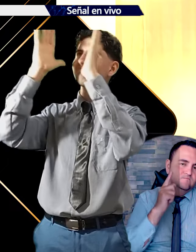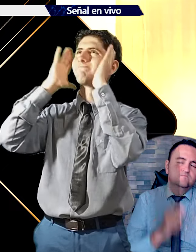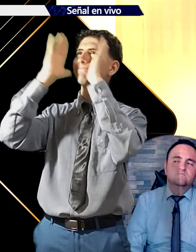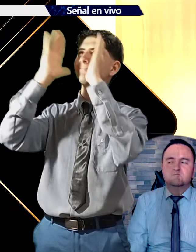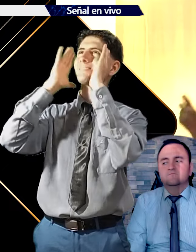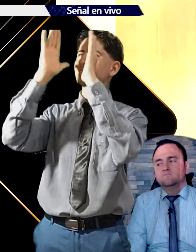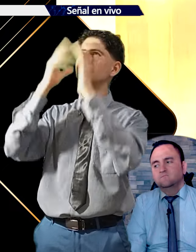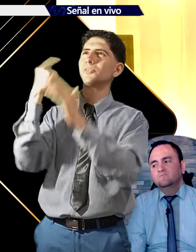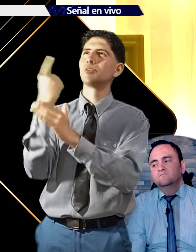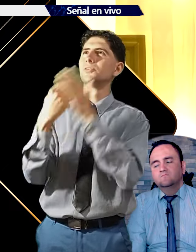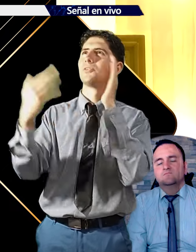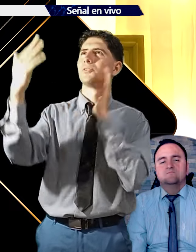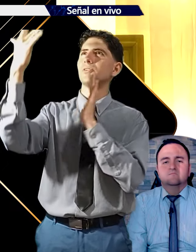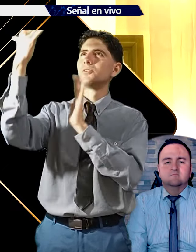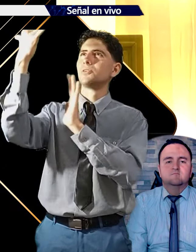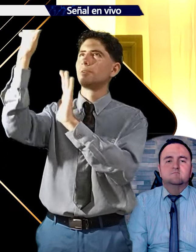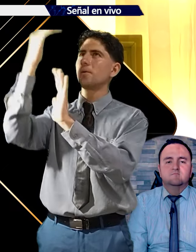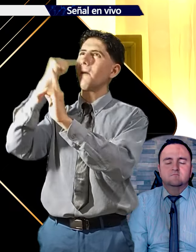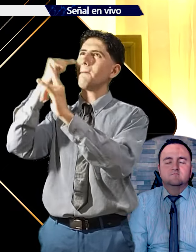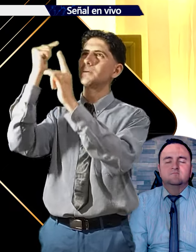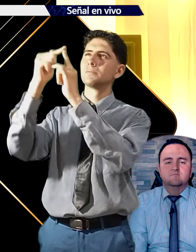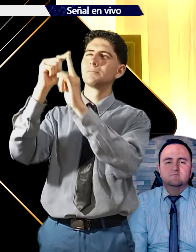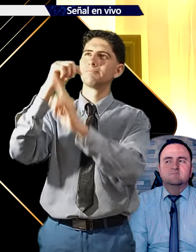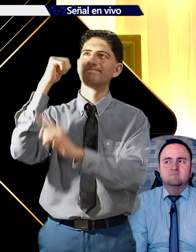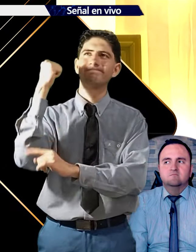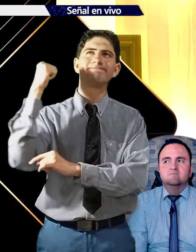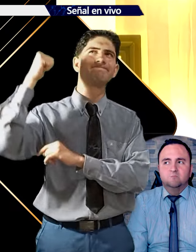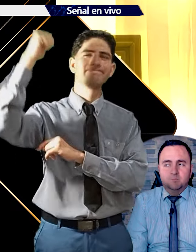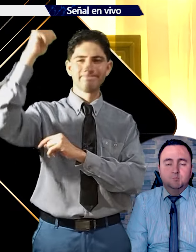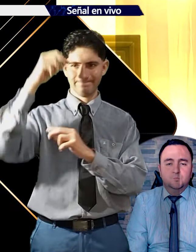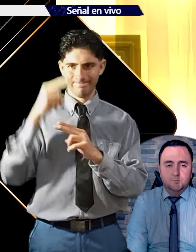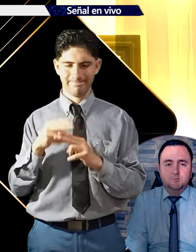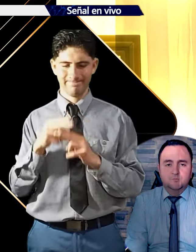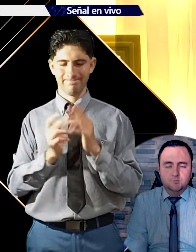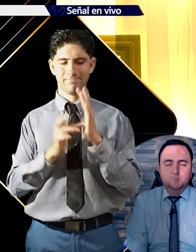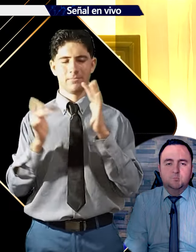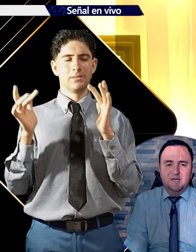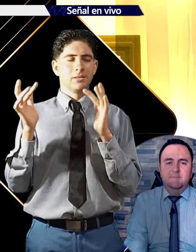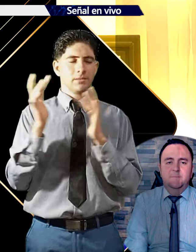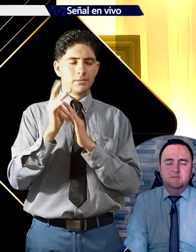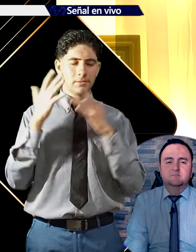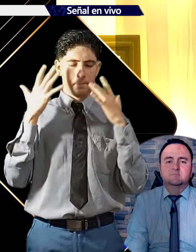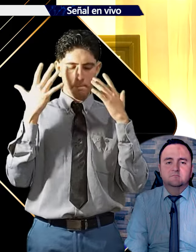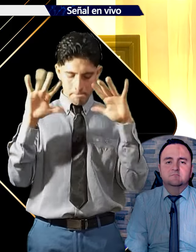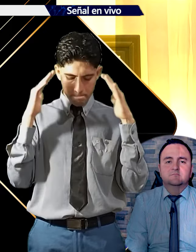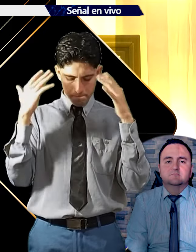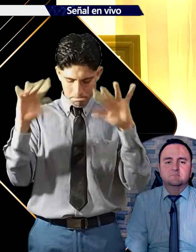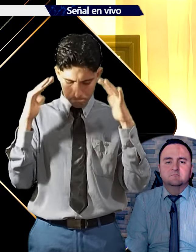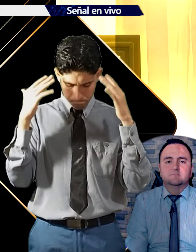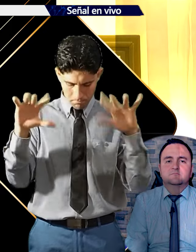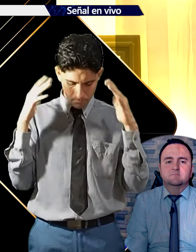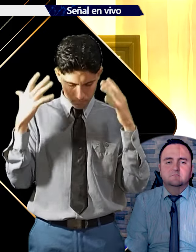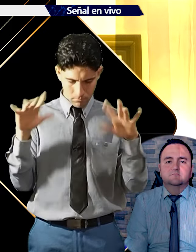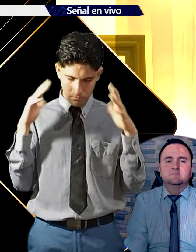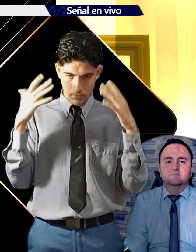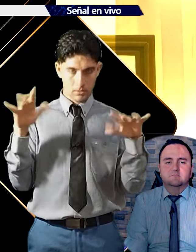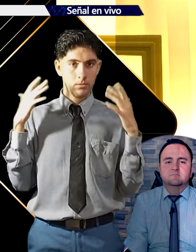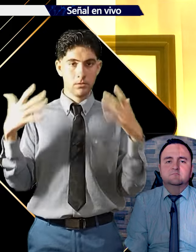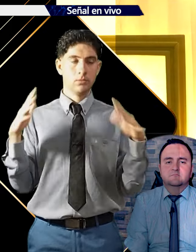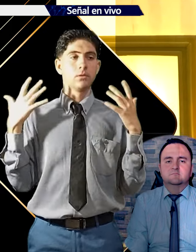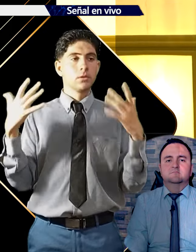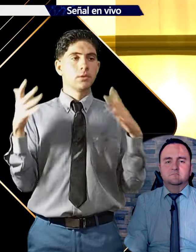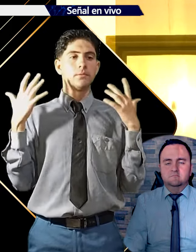Dios y no te dejas distraer de nada, ni al lado, hasta que logras la victoria en el nombre de Jesús.